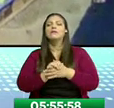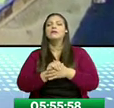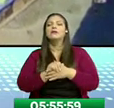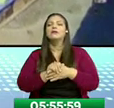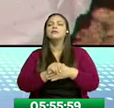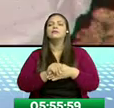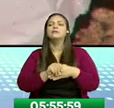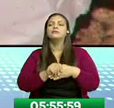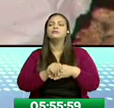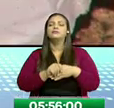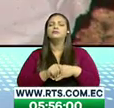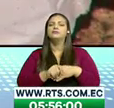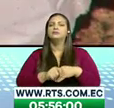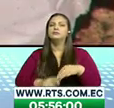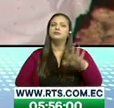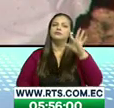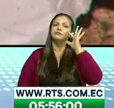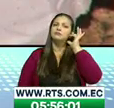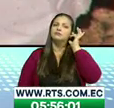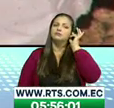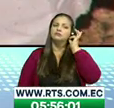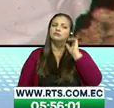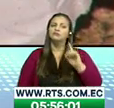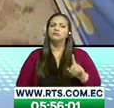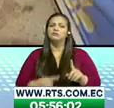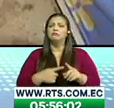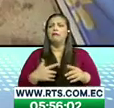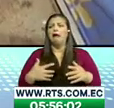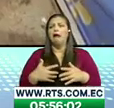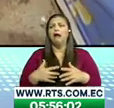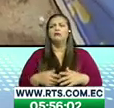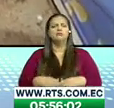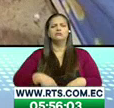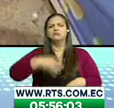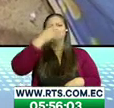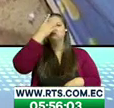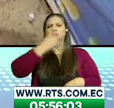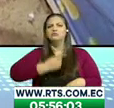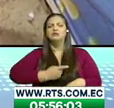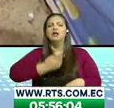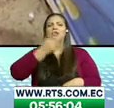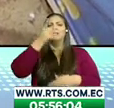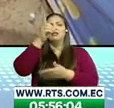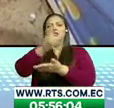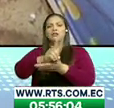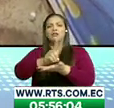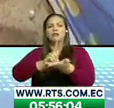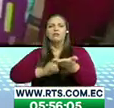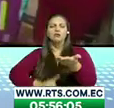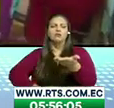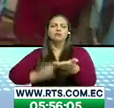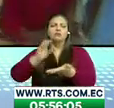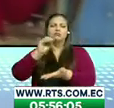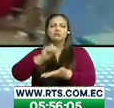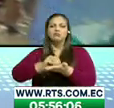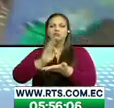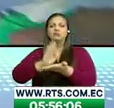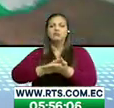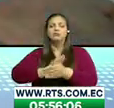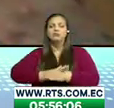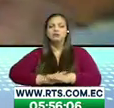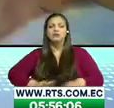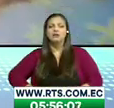mejor sentar un precedente, poner la denuncia. No por temor callar, porque si calla alguien que recibe este tipo